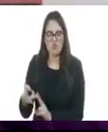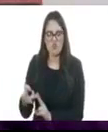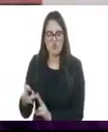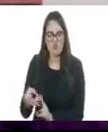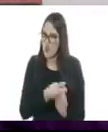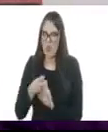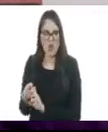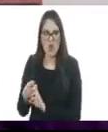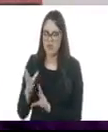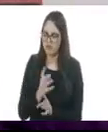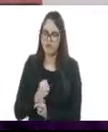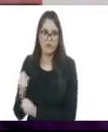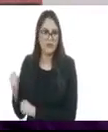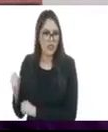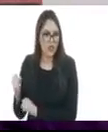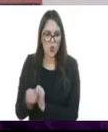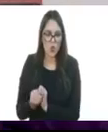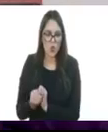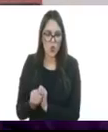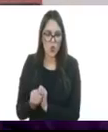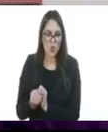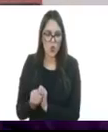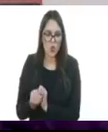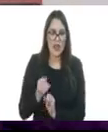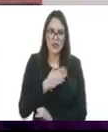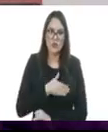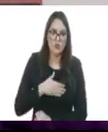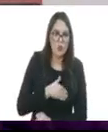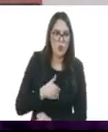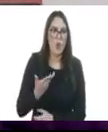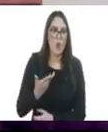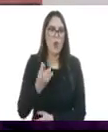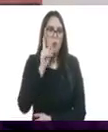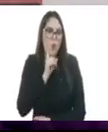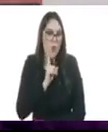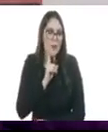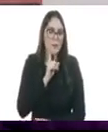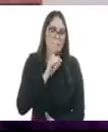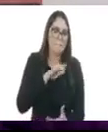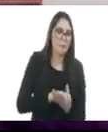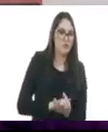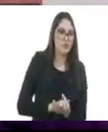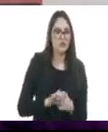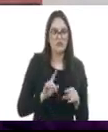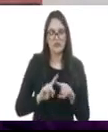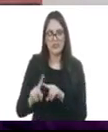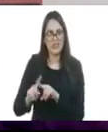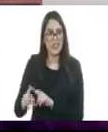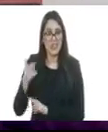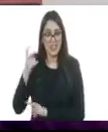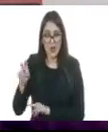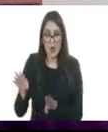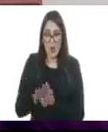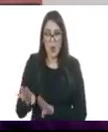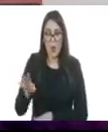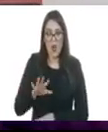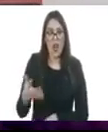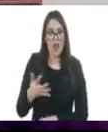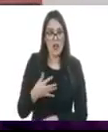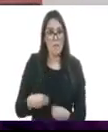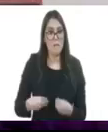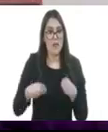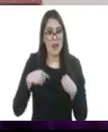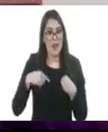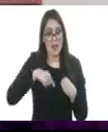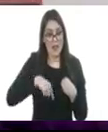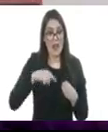esposos, hijas, ¿no? Entonces, las condiciones en las que se vive acá en Guerrero son muy profundas, ¿no?